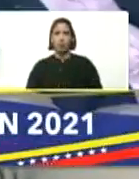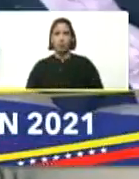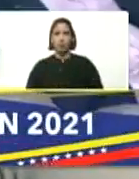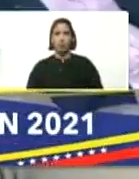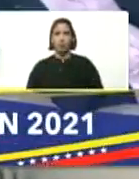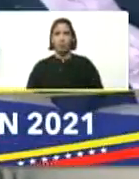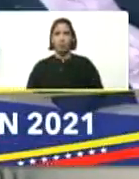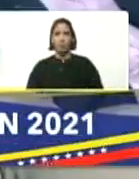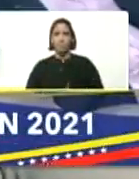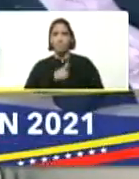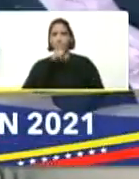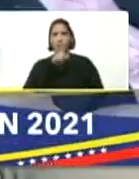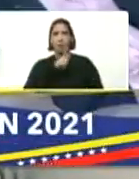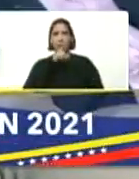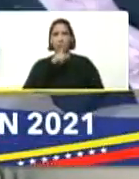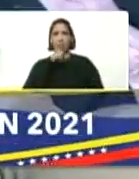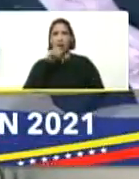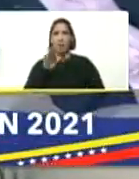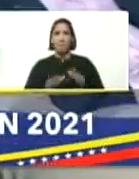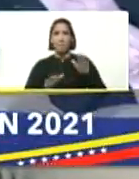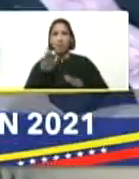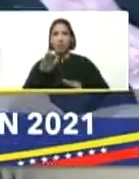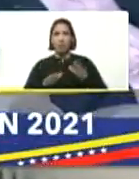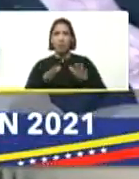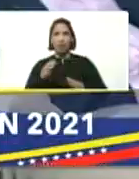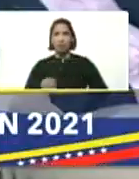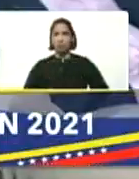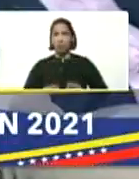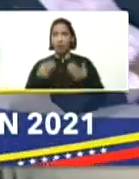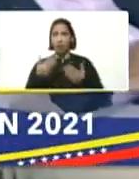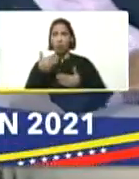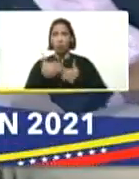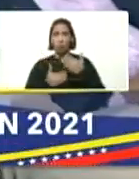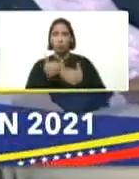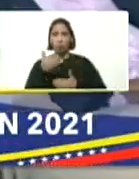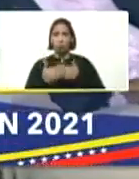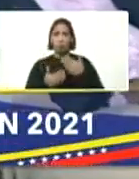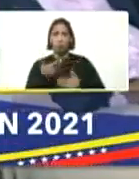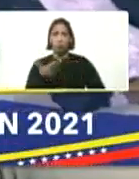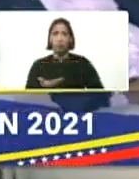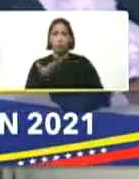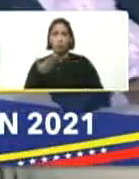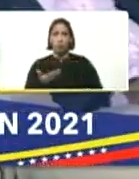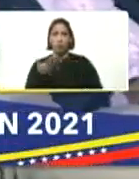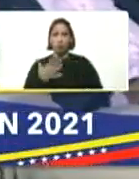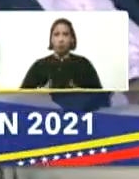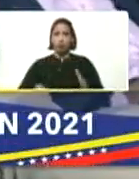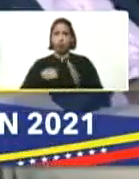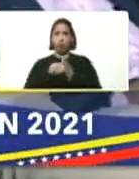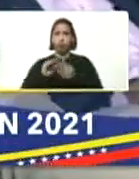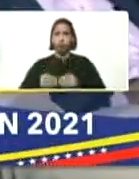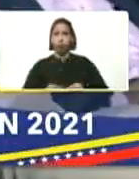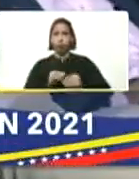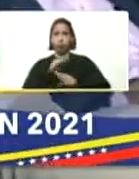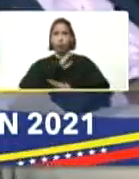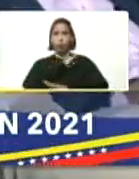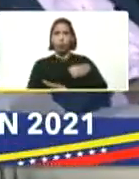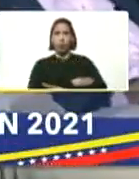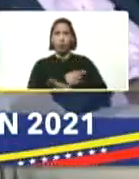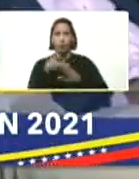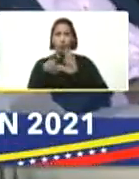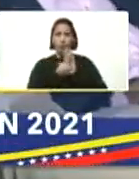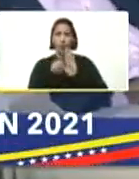la maldad, y a pesar de que se ha dado un proceso muy importante de rescate del poder legislativo y de rescate